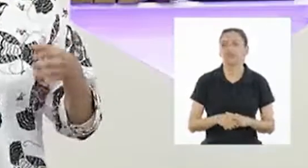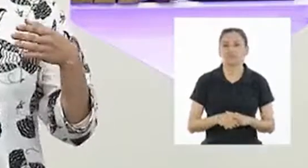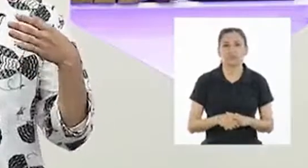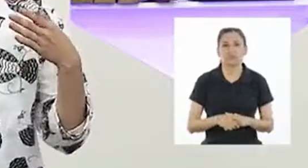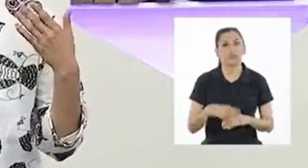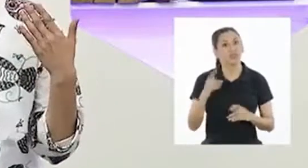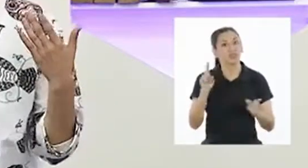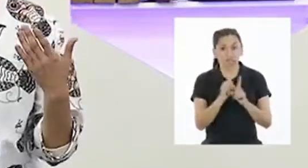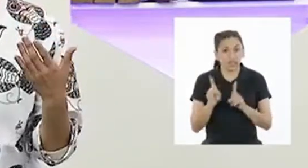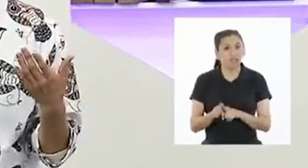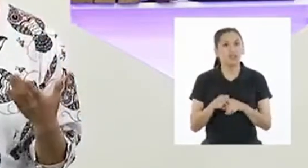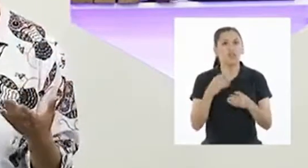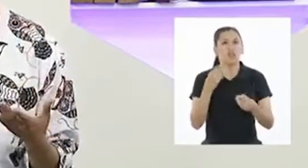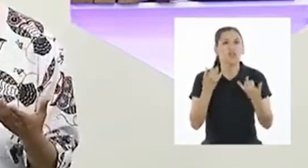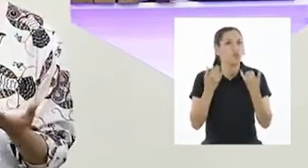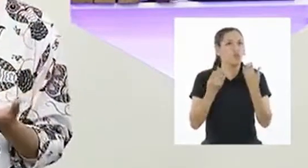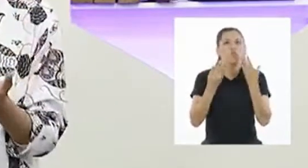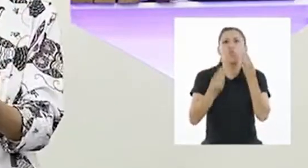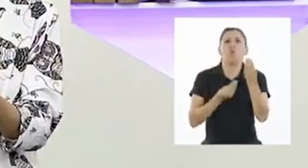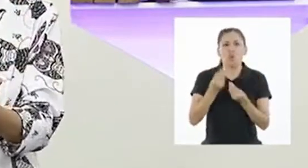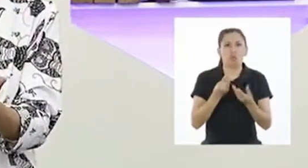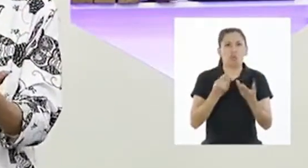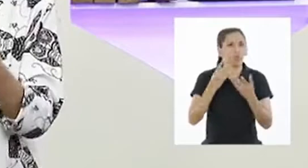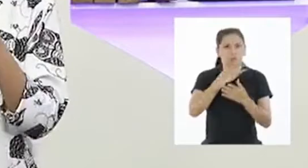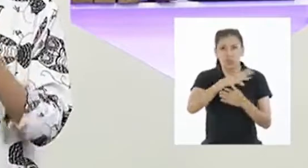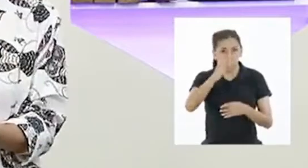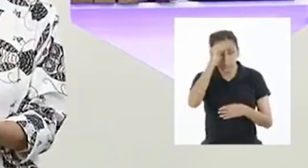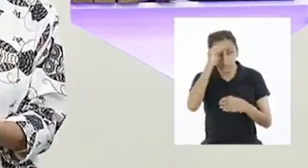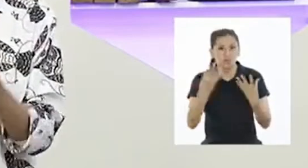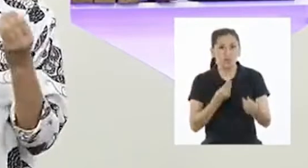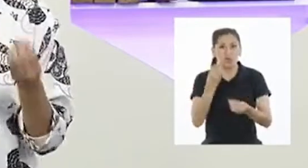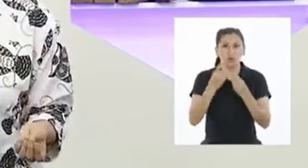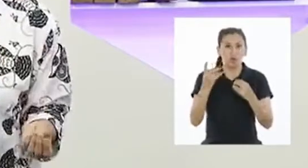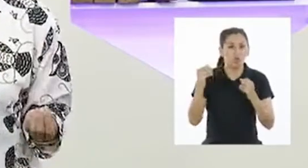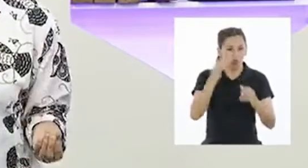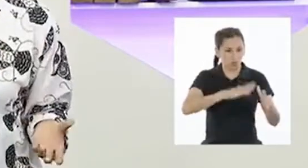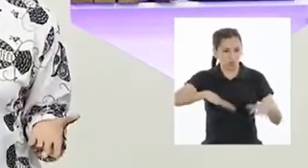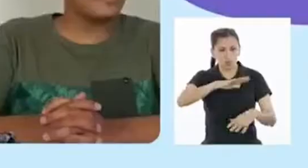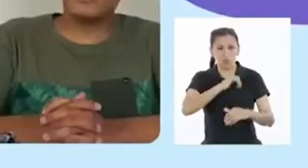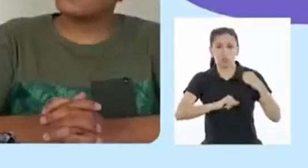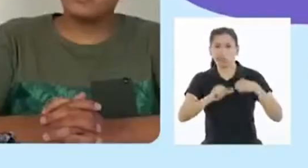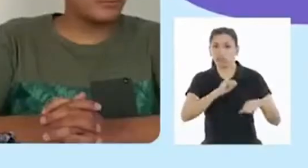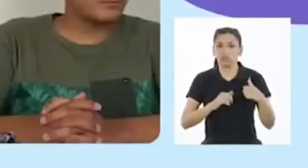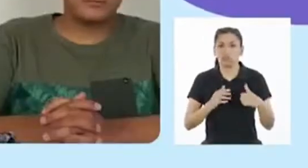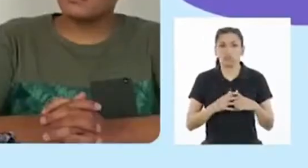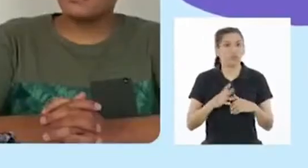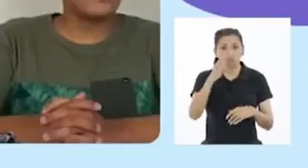¿Y todavía no sabemos cómo protegernos de sus ataques y de la inseguridad que nos hace vivir?